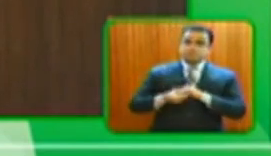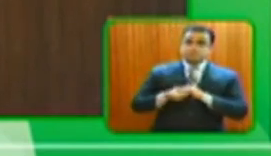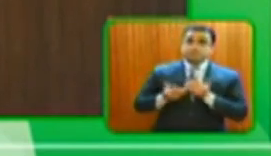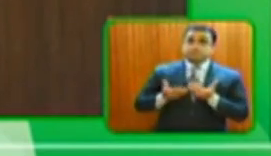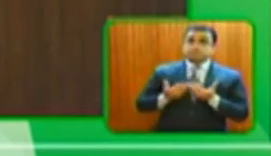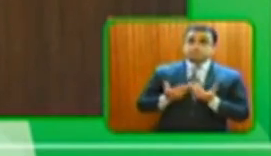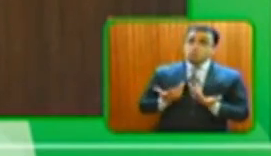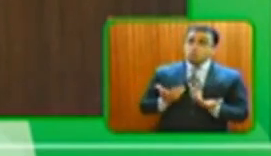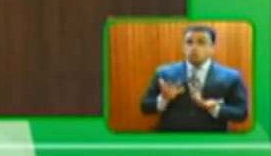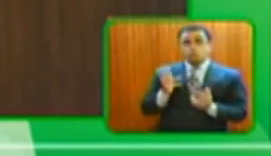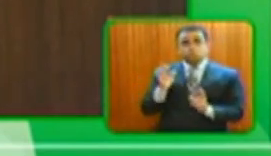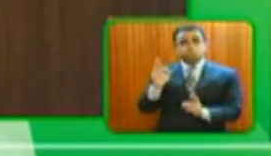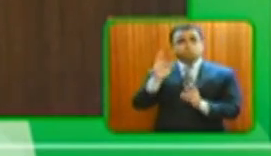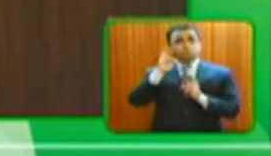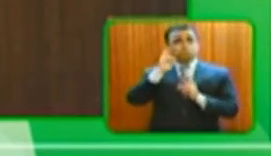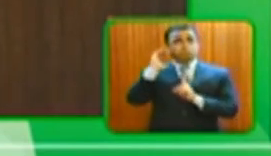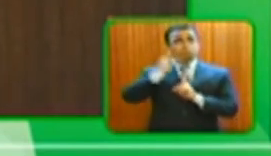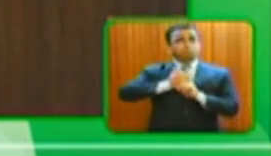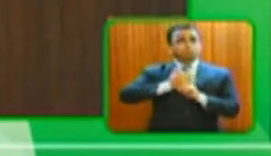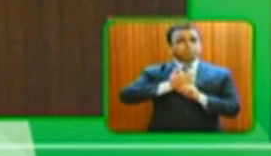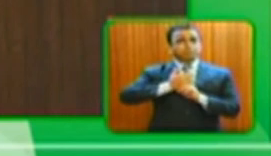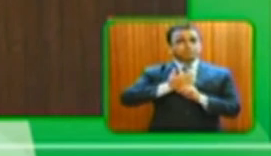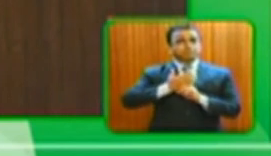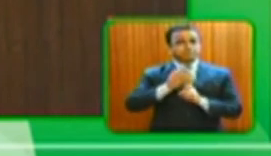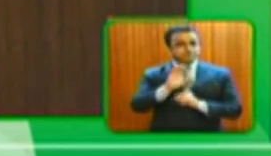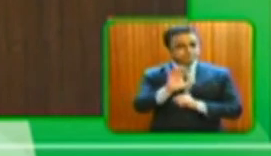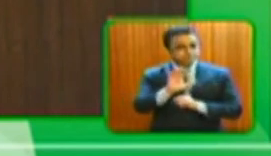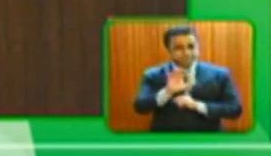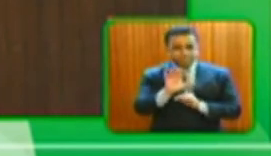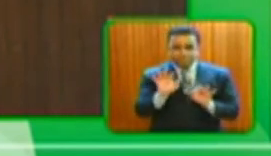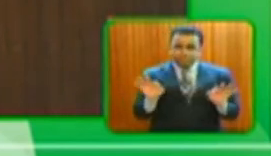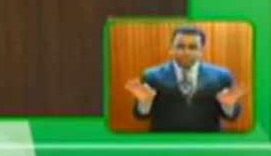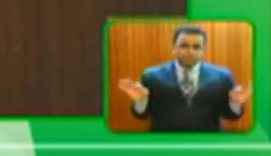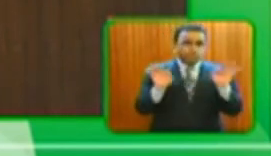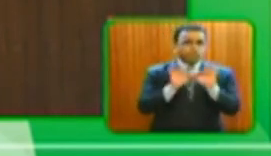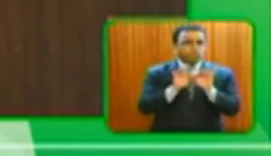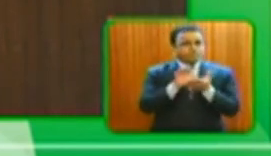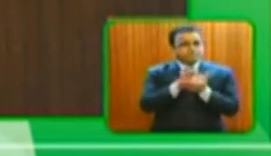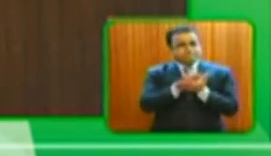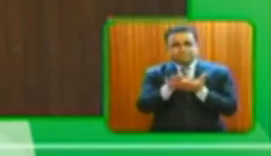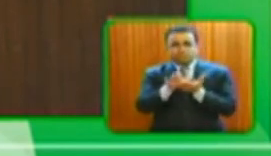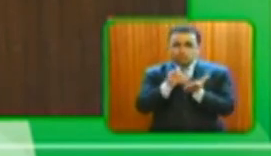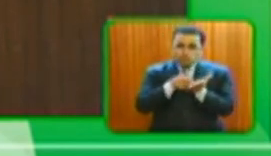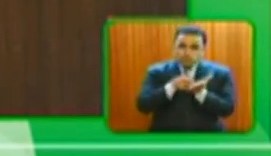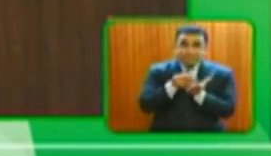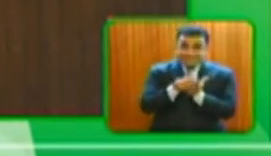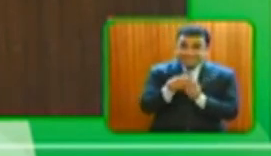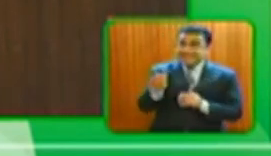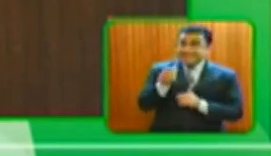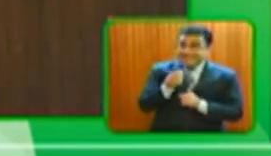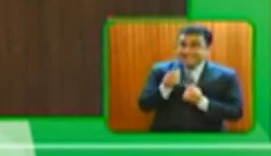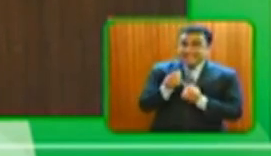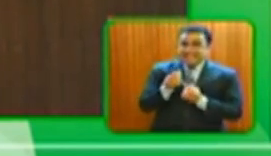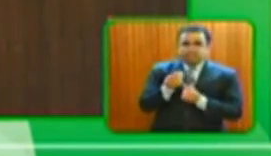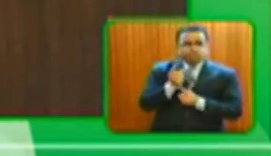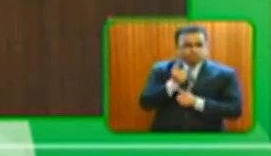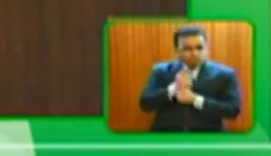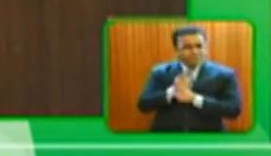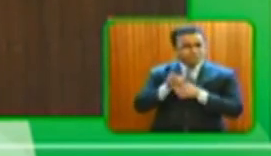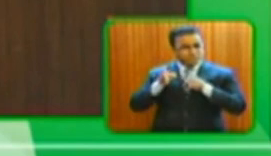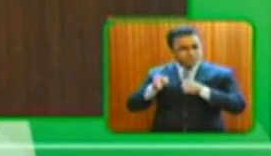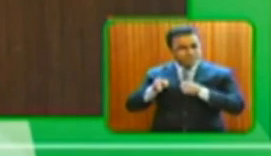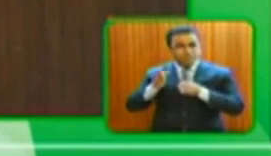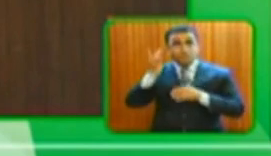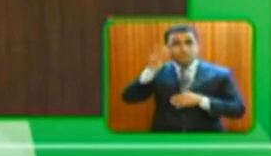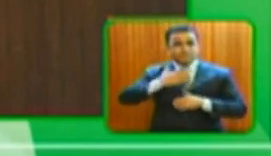respetado, sin entender que no hay nada más noble e íntegro que ganarse el dinero y el respeto con el esfuerzo,